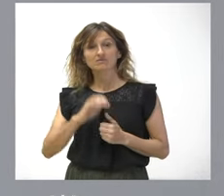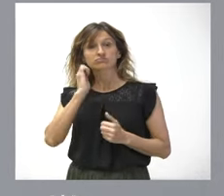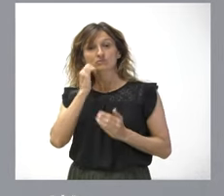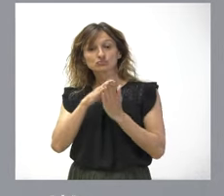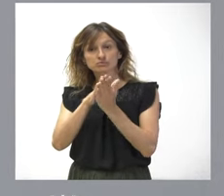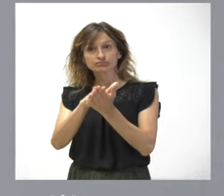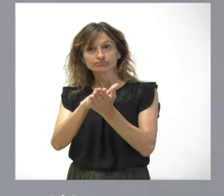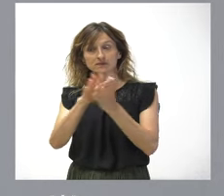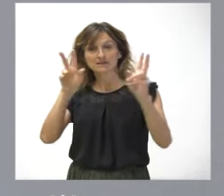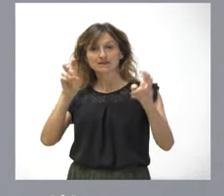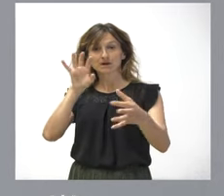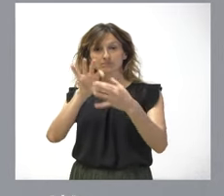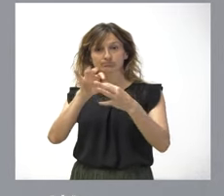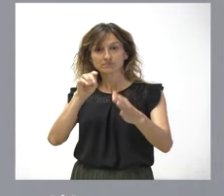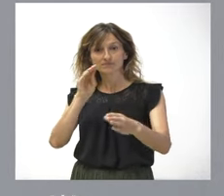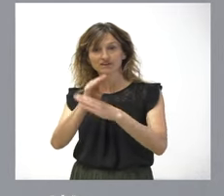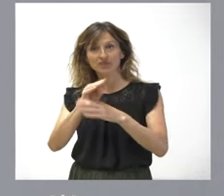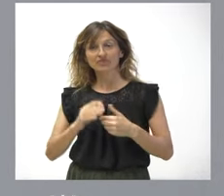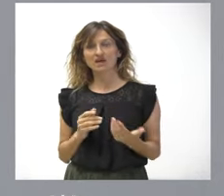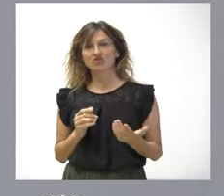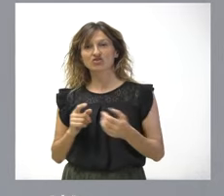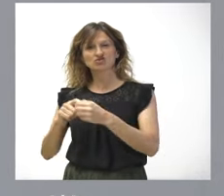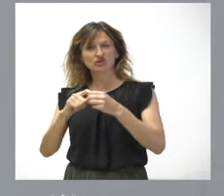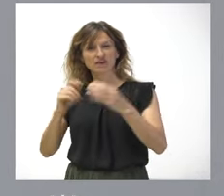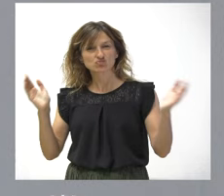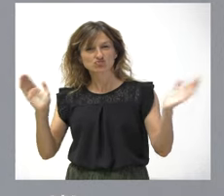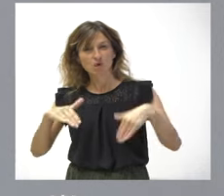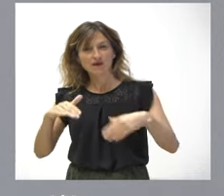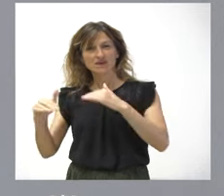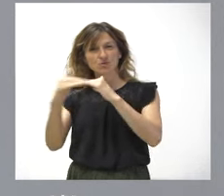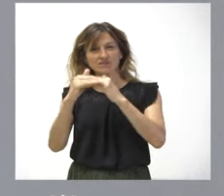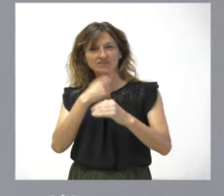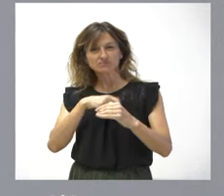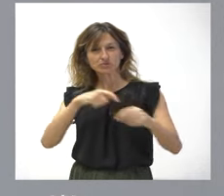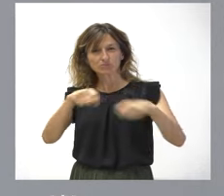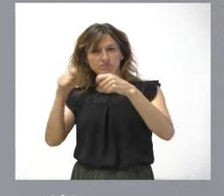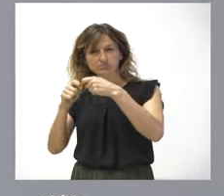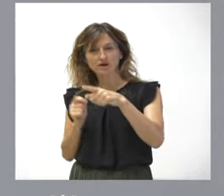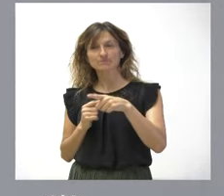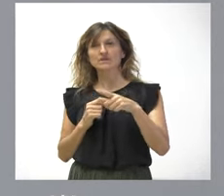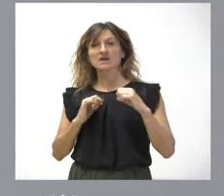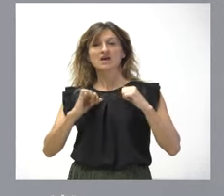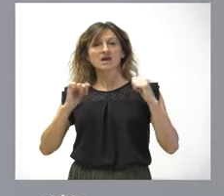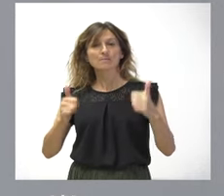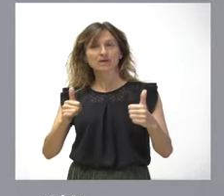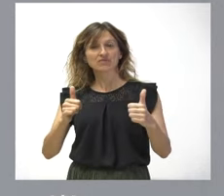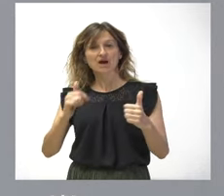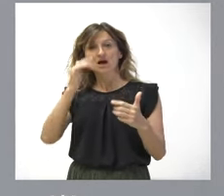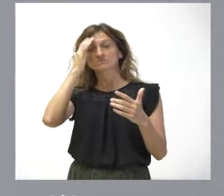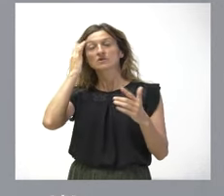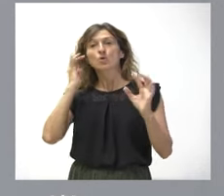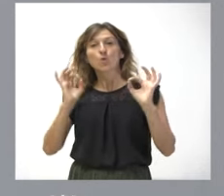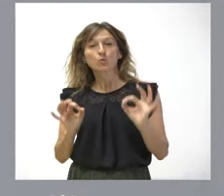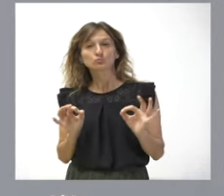relación con esta financiación insolidaria y que rompe la igualdad entre los españoles comenzarán lógicamente en el momento en que haya